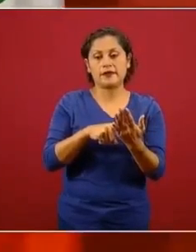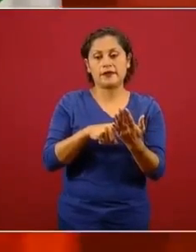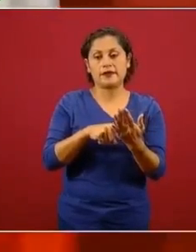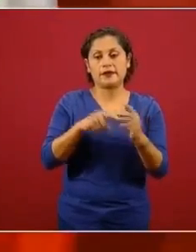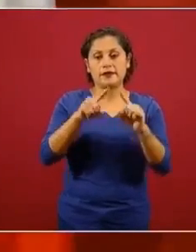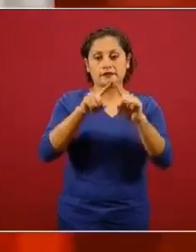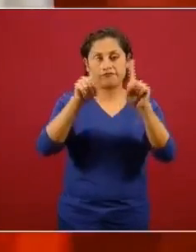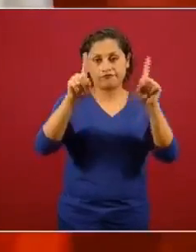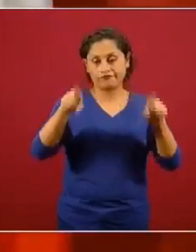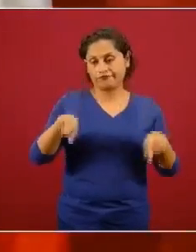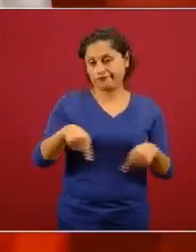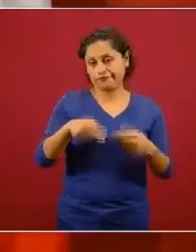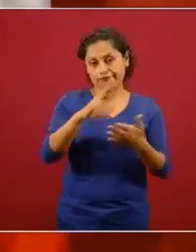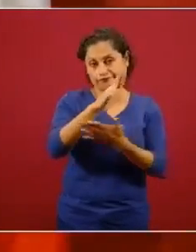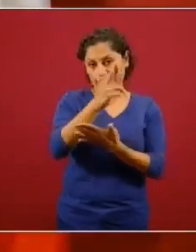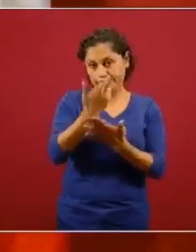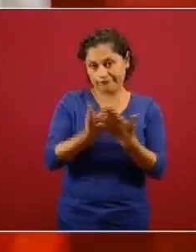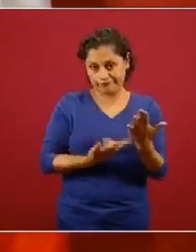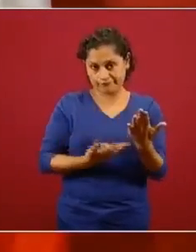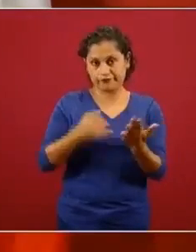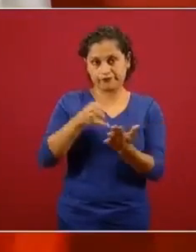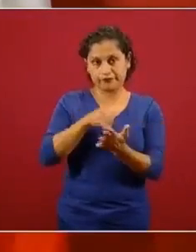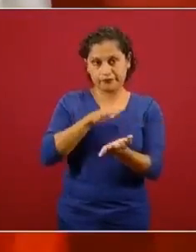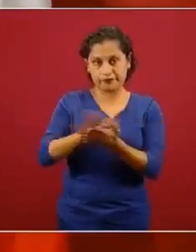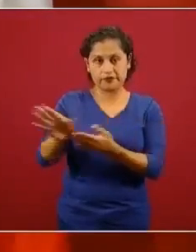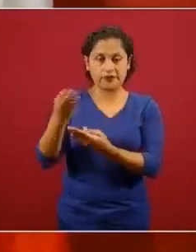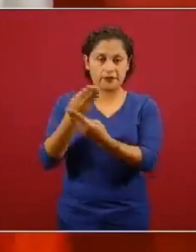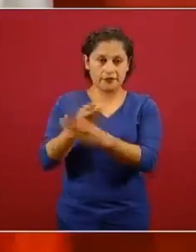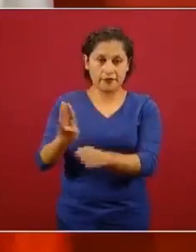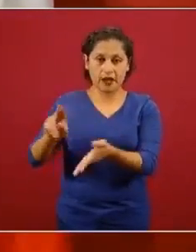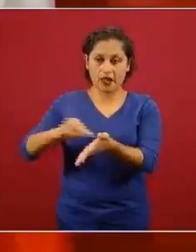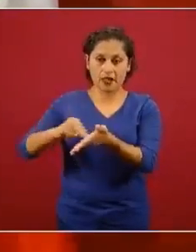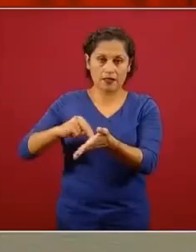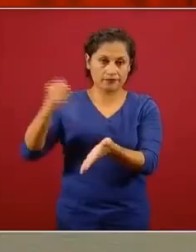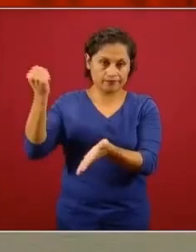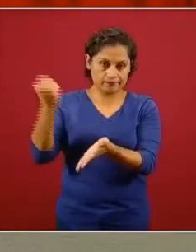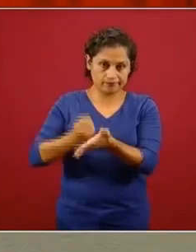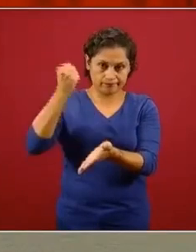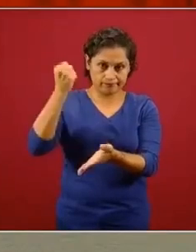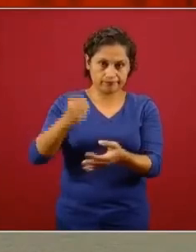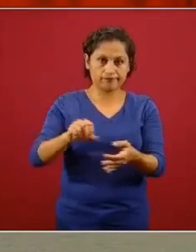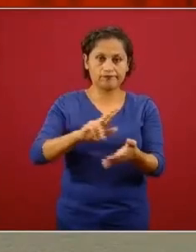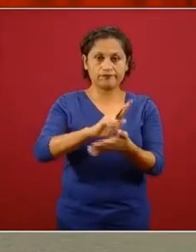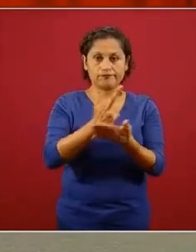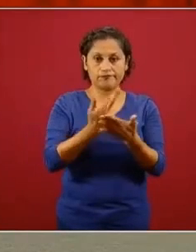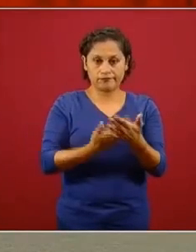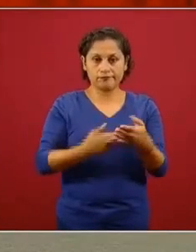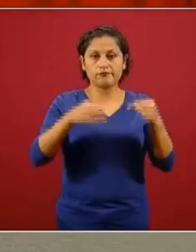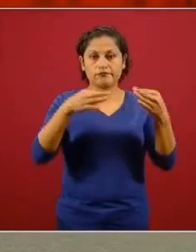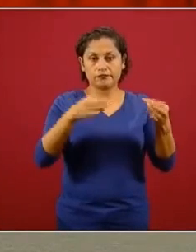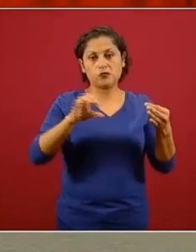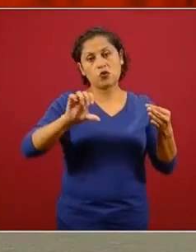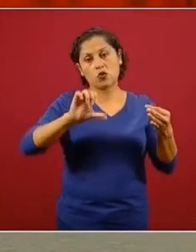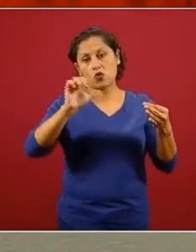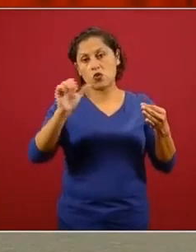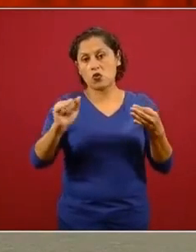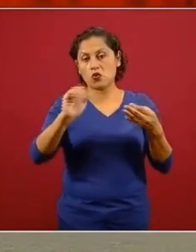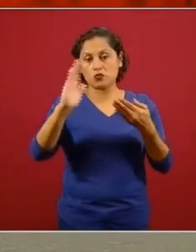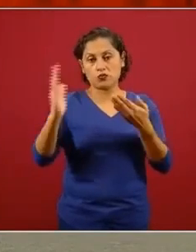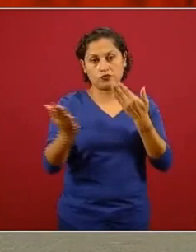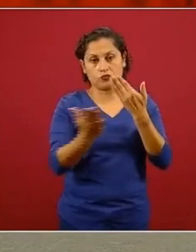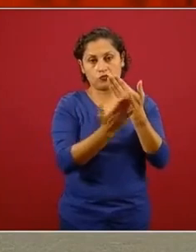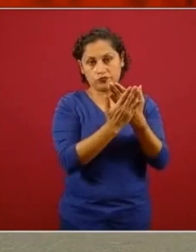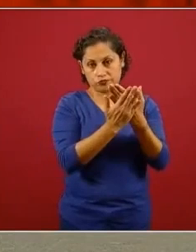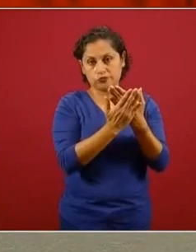un pequeño ticket de una impresora del cajero con la firma del cajero, e incluso también la hoja de ayuda la pueden